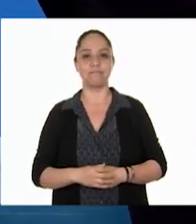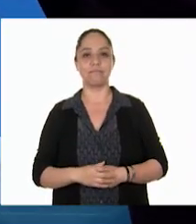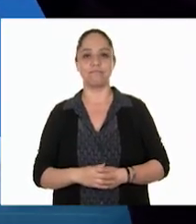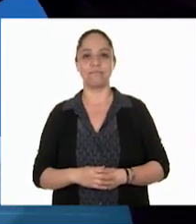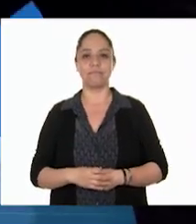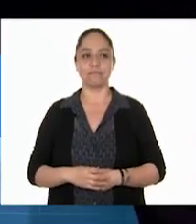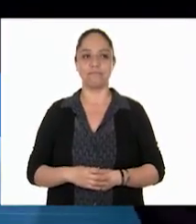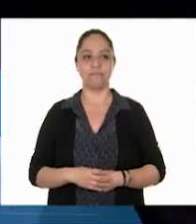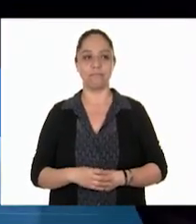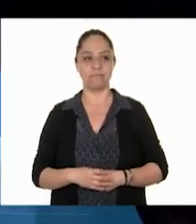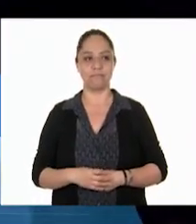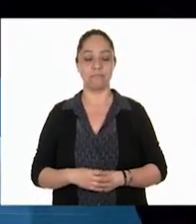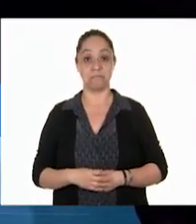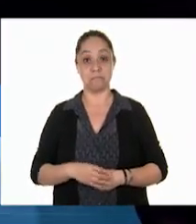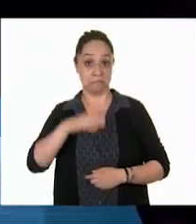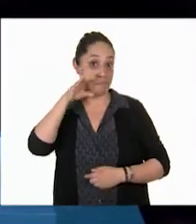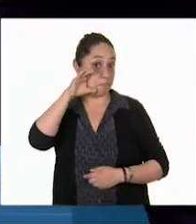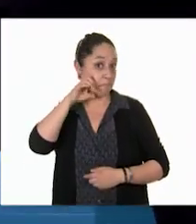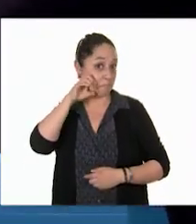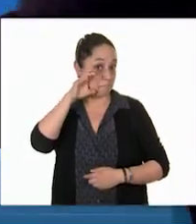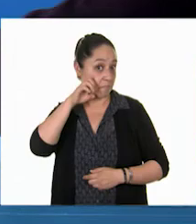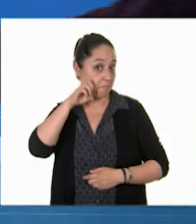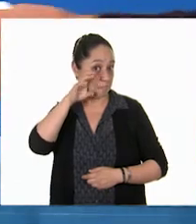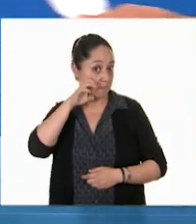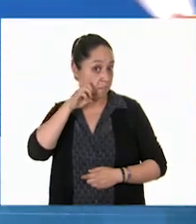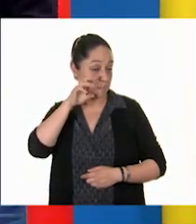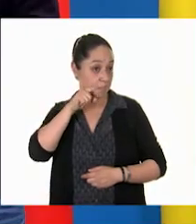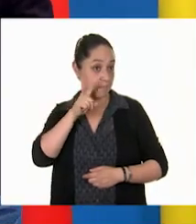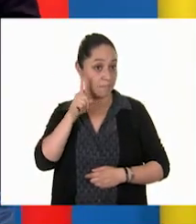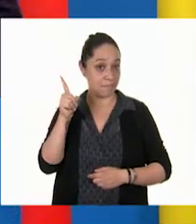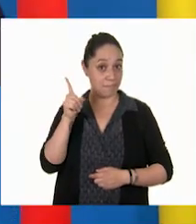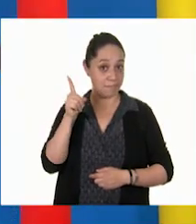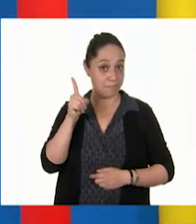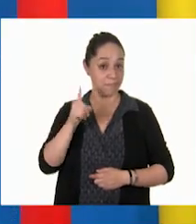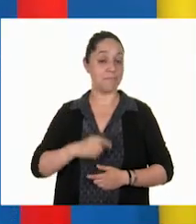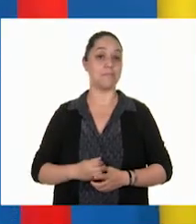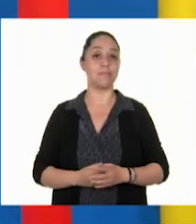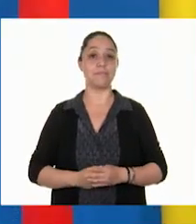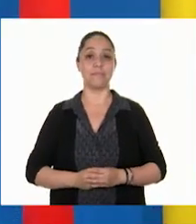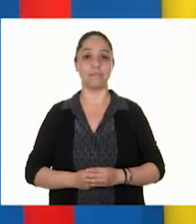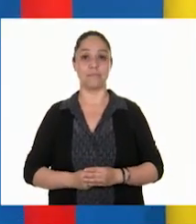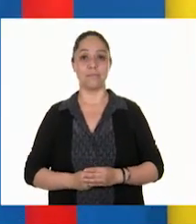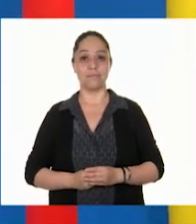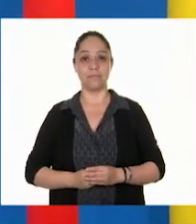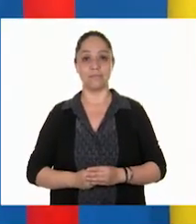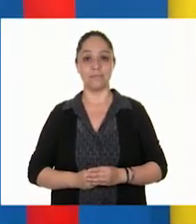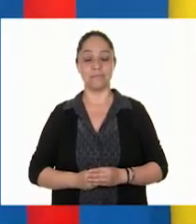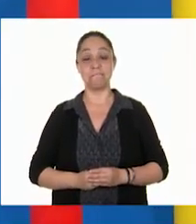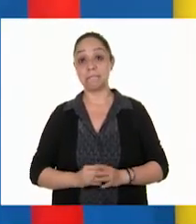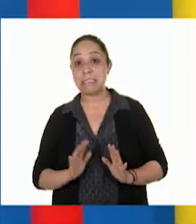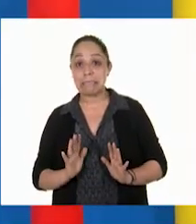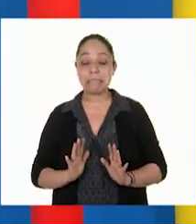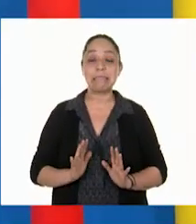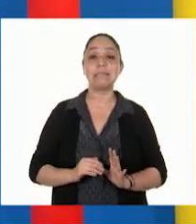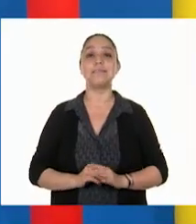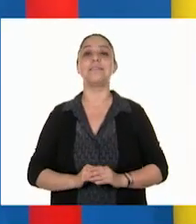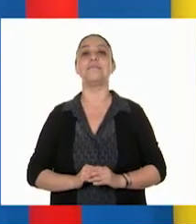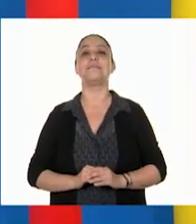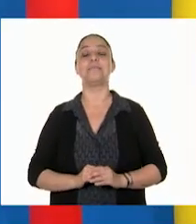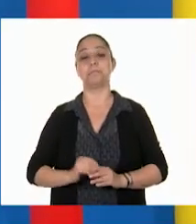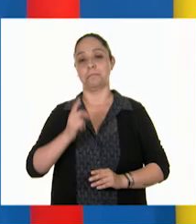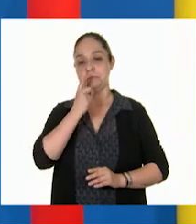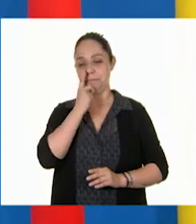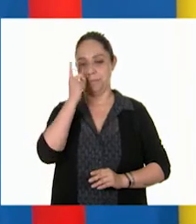Uy, ya vamos, bueno. Y el naranja, ay, ¿dónde está? Uy. Uy, qué nervios. Chan, chan, chan, chan, chan.